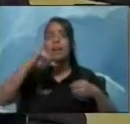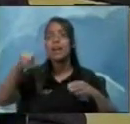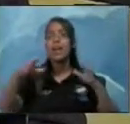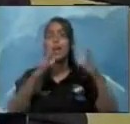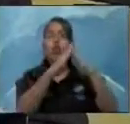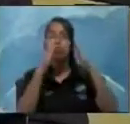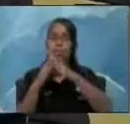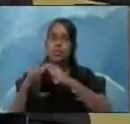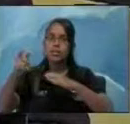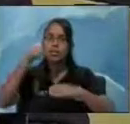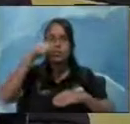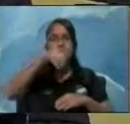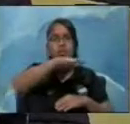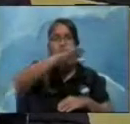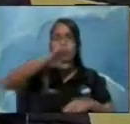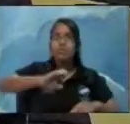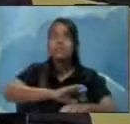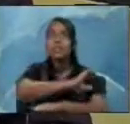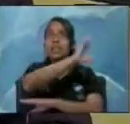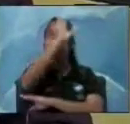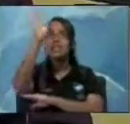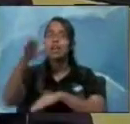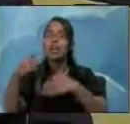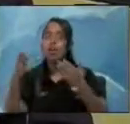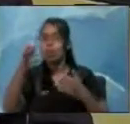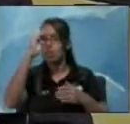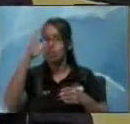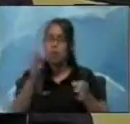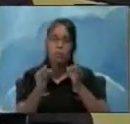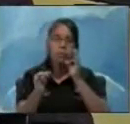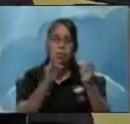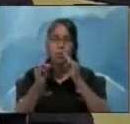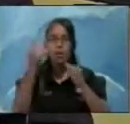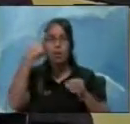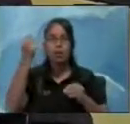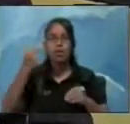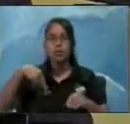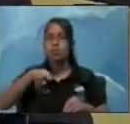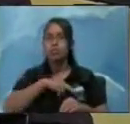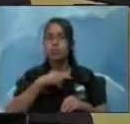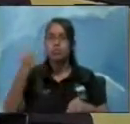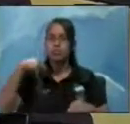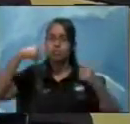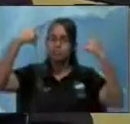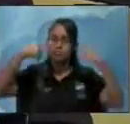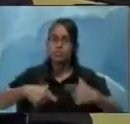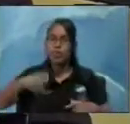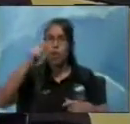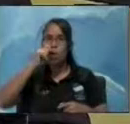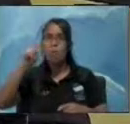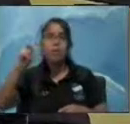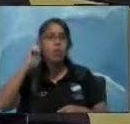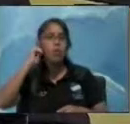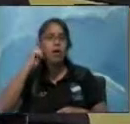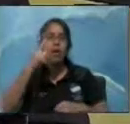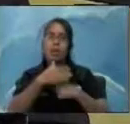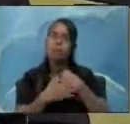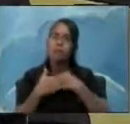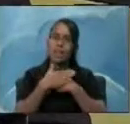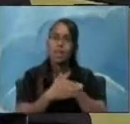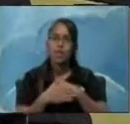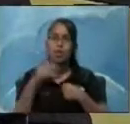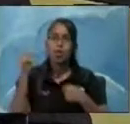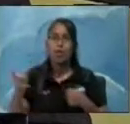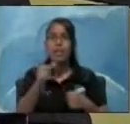esa ciudad celestial la cual Dios ha preparado para nosotros tenemos que ser hombres y mu eres piadosos gente que